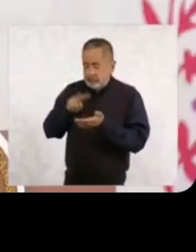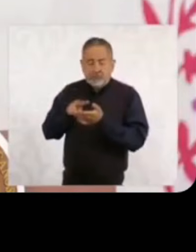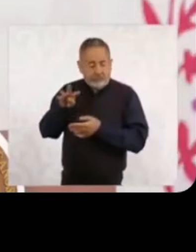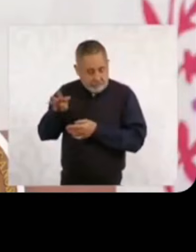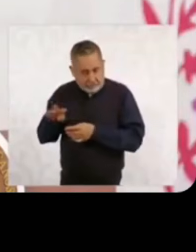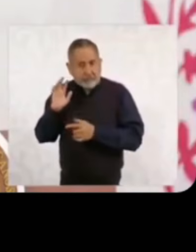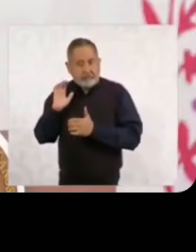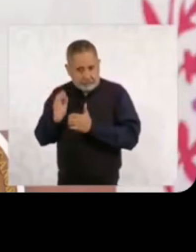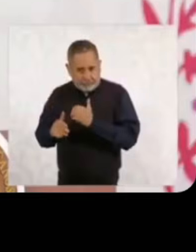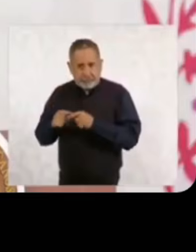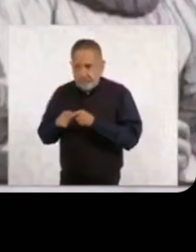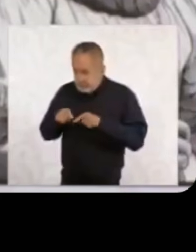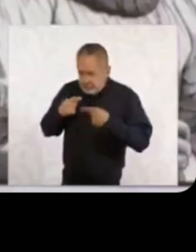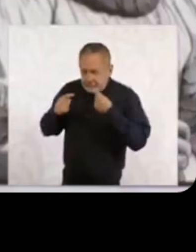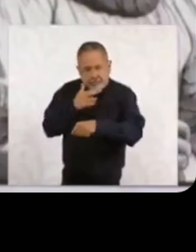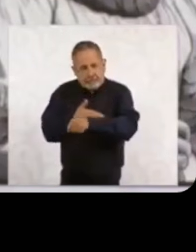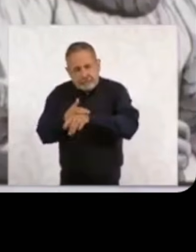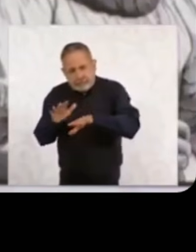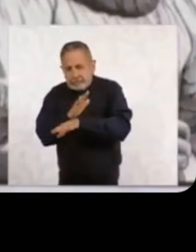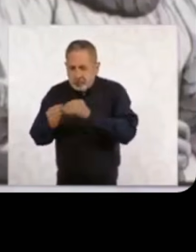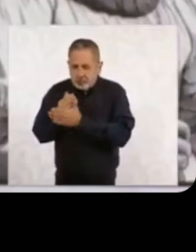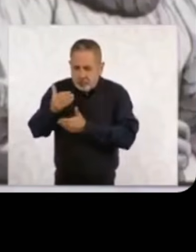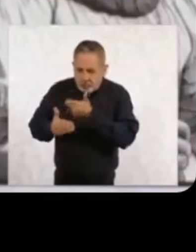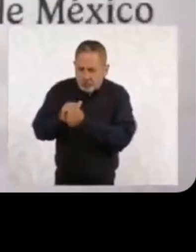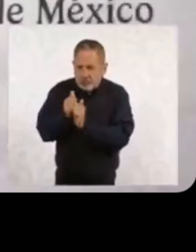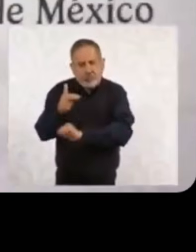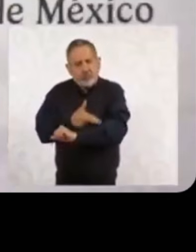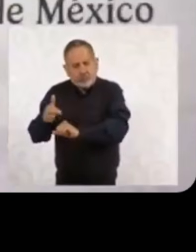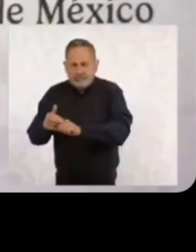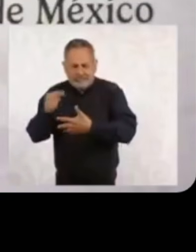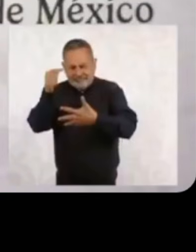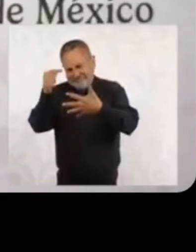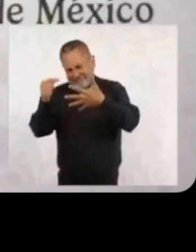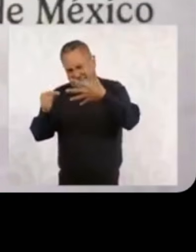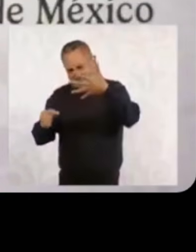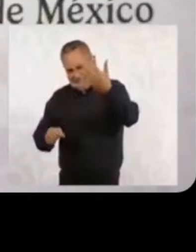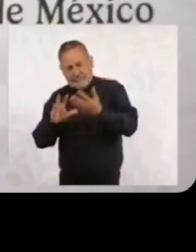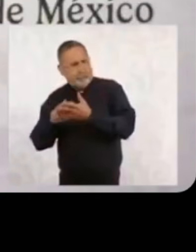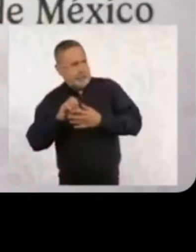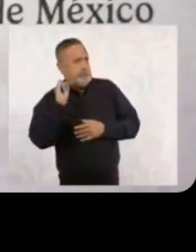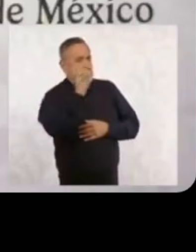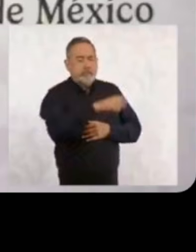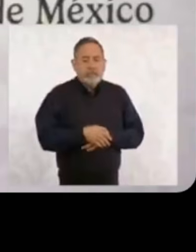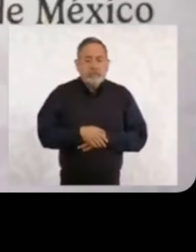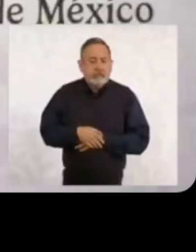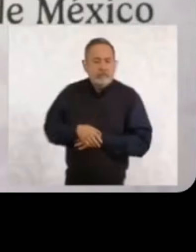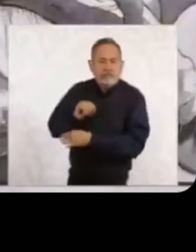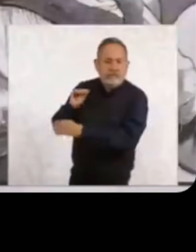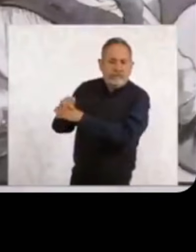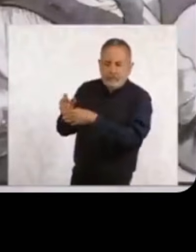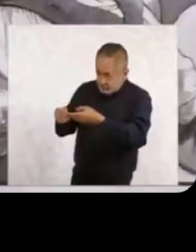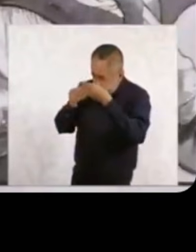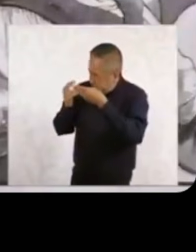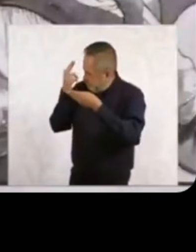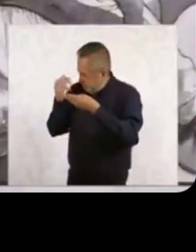en contra de la Cuarta T diciendo, ya ven, hasta las Naciones Unidas están sacando este informe, siendo que fue en tiempos